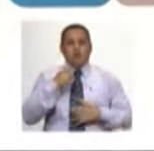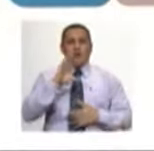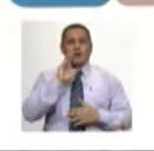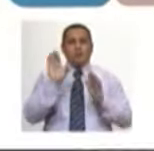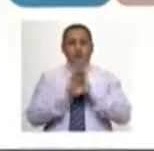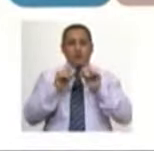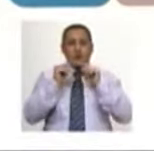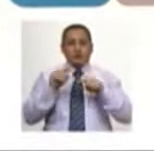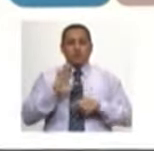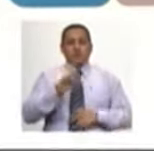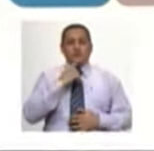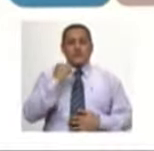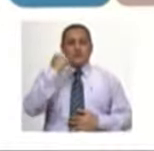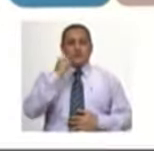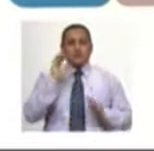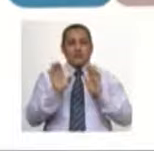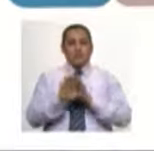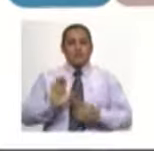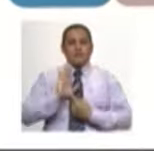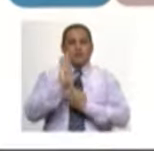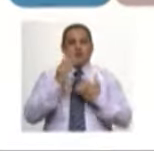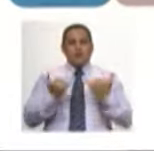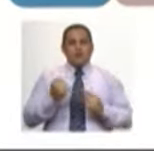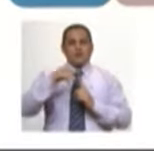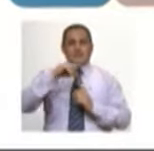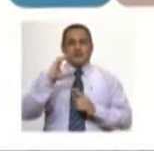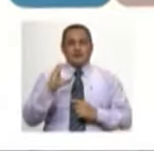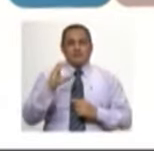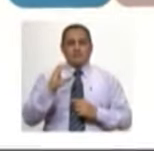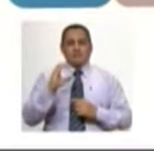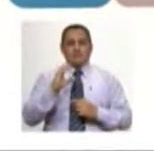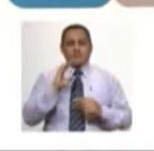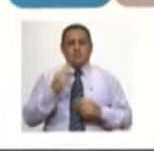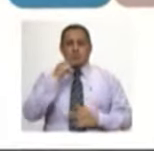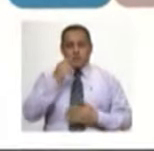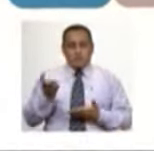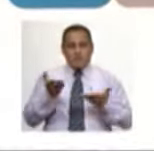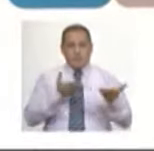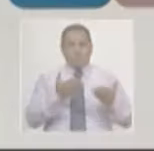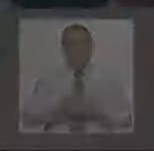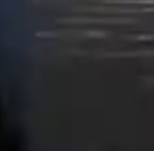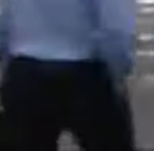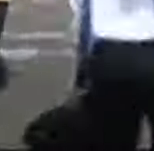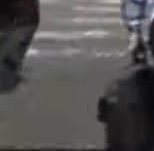sobre ello, hoy en Tus Derechos, las publicaciones del Tribunal Constitucional. Soy Rocío Aliaga, bienvenidos.